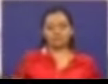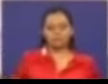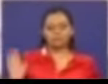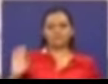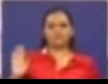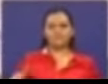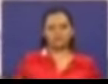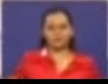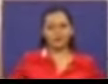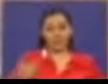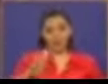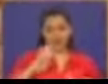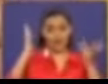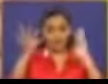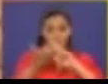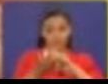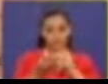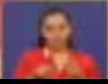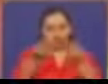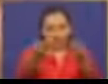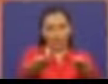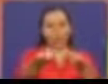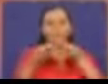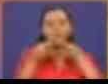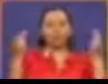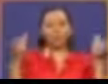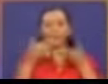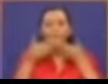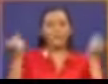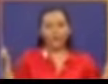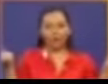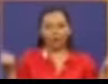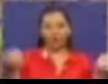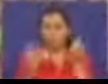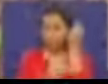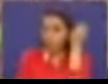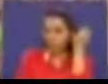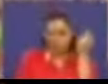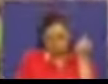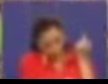lo público es lo mejor. Y si es para los pobres, mejor aún, compañero.